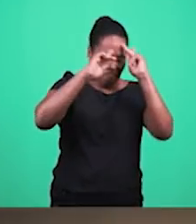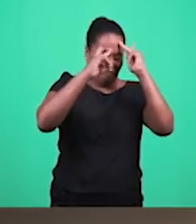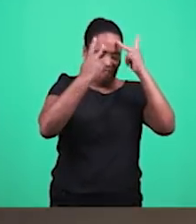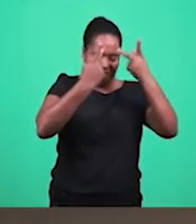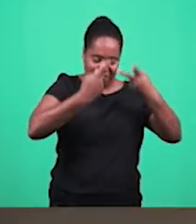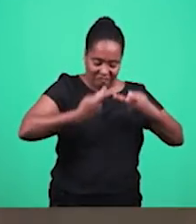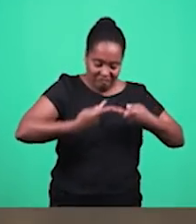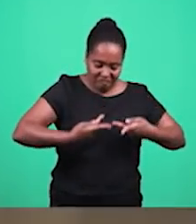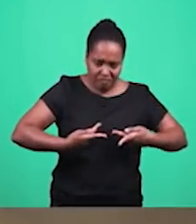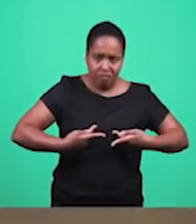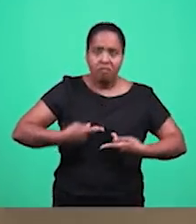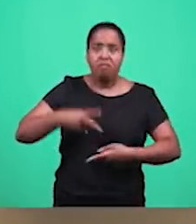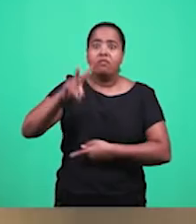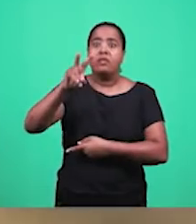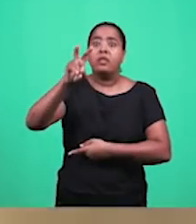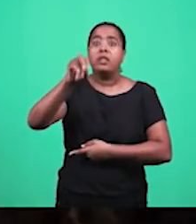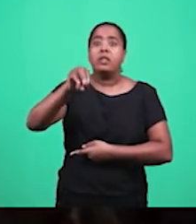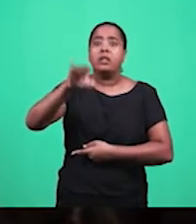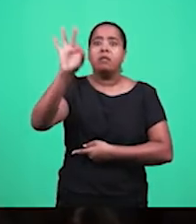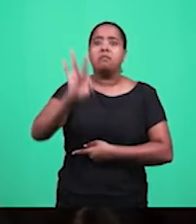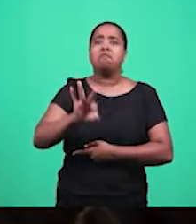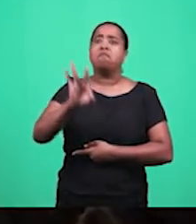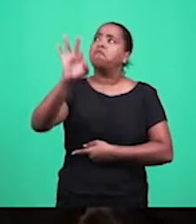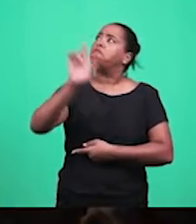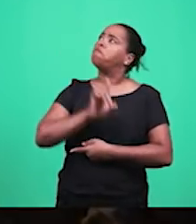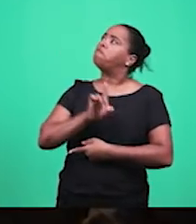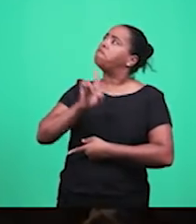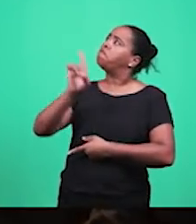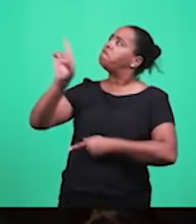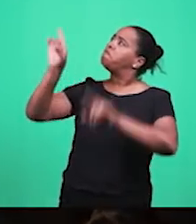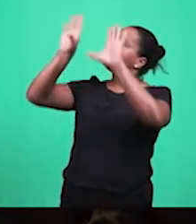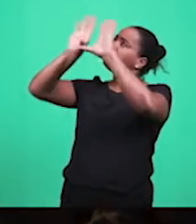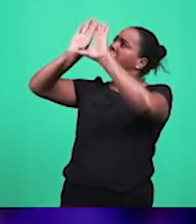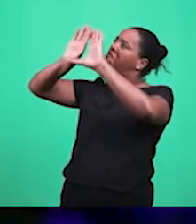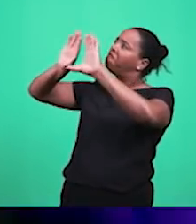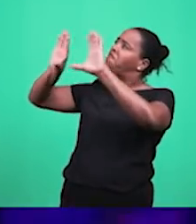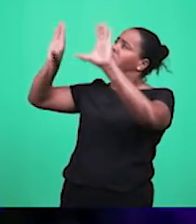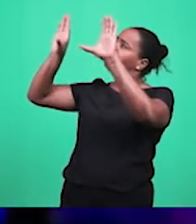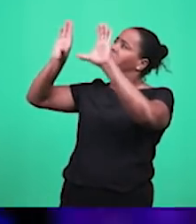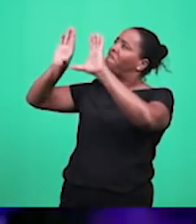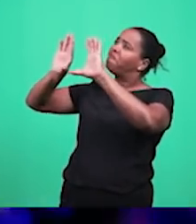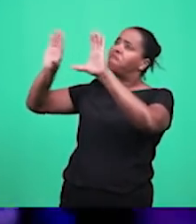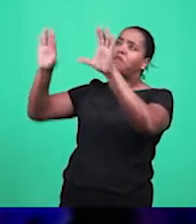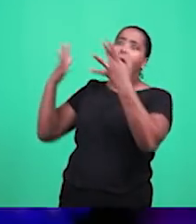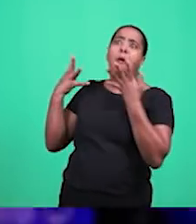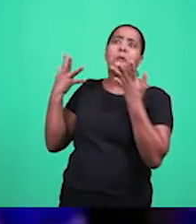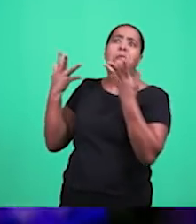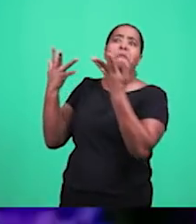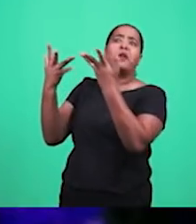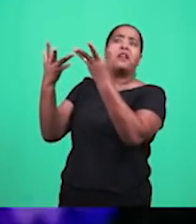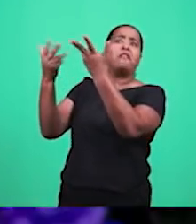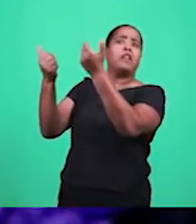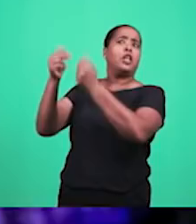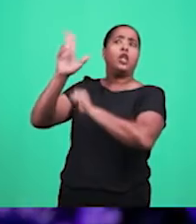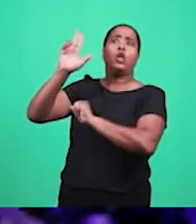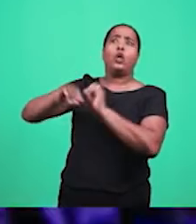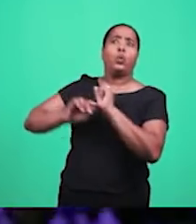con todo amor me pone feliz